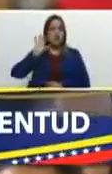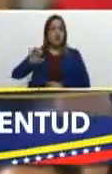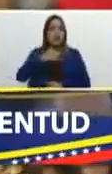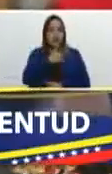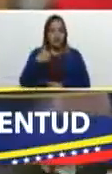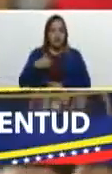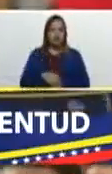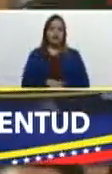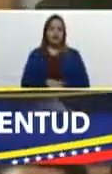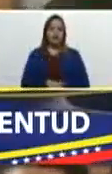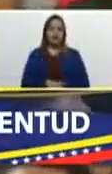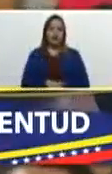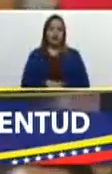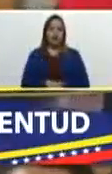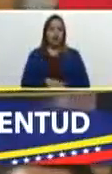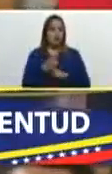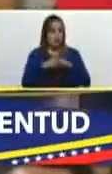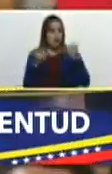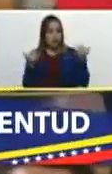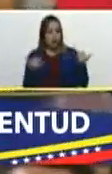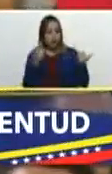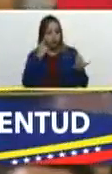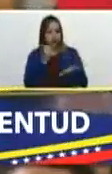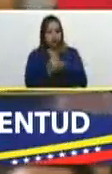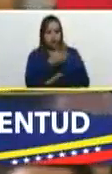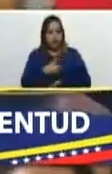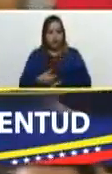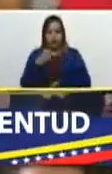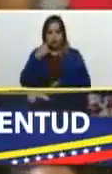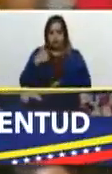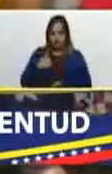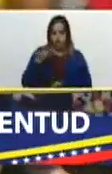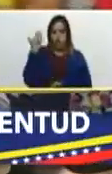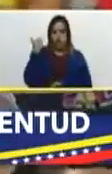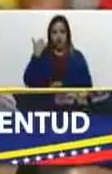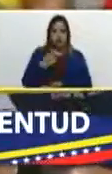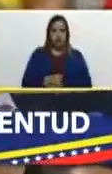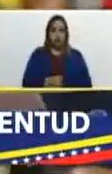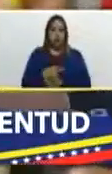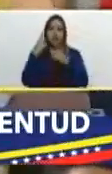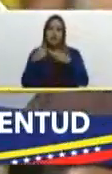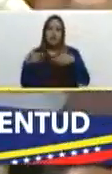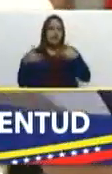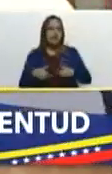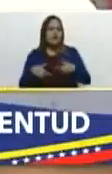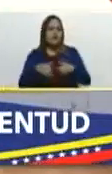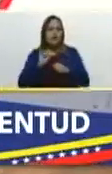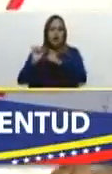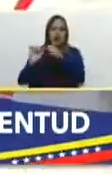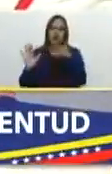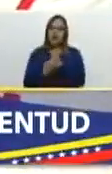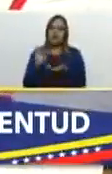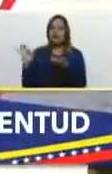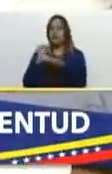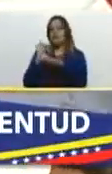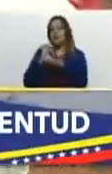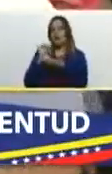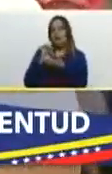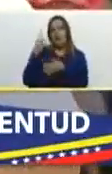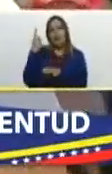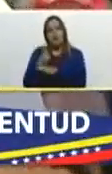queremos. Pero ahora bien, presidente, usted ahorita nos dijo que nosotros debemos de luchar contra la burocracia, que debemos de